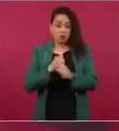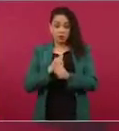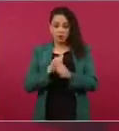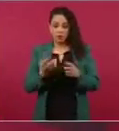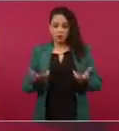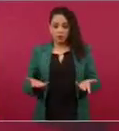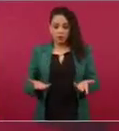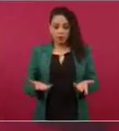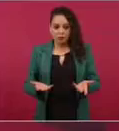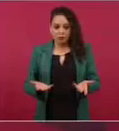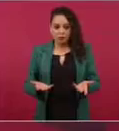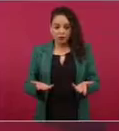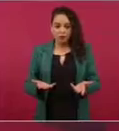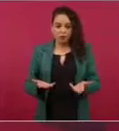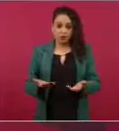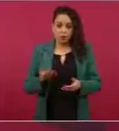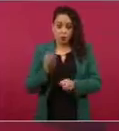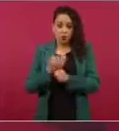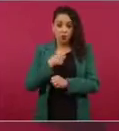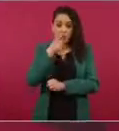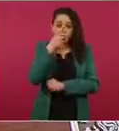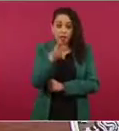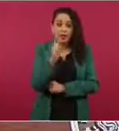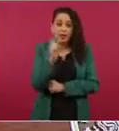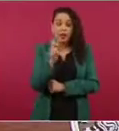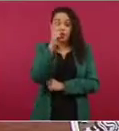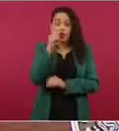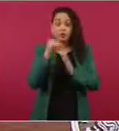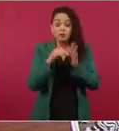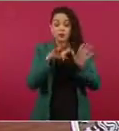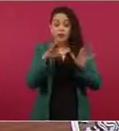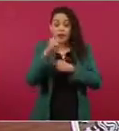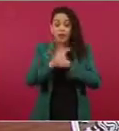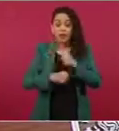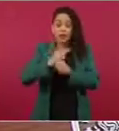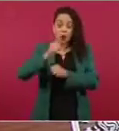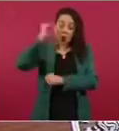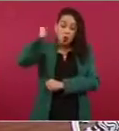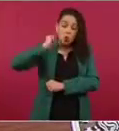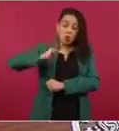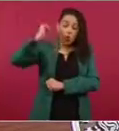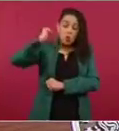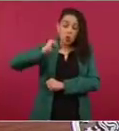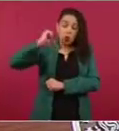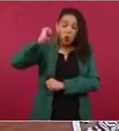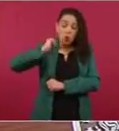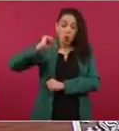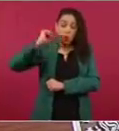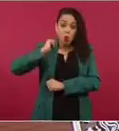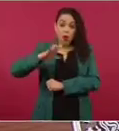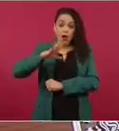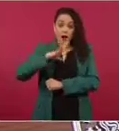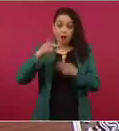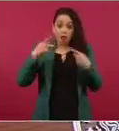Pero estamos hablando de una antigüedad de 2.500 años de civilización.